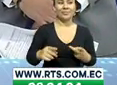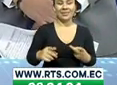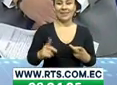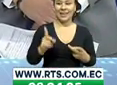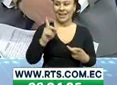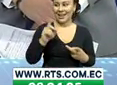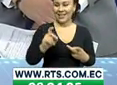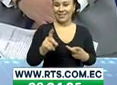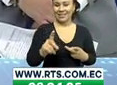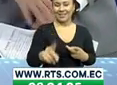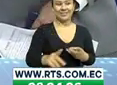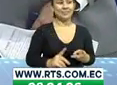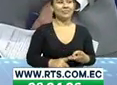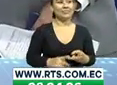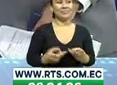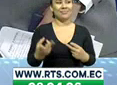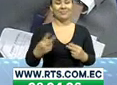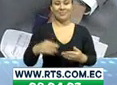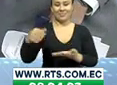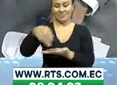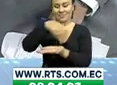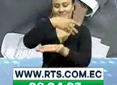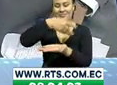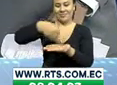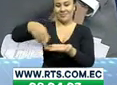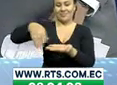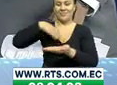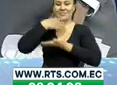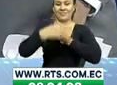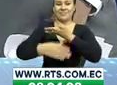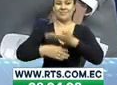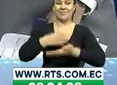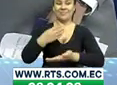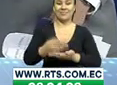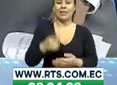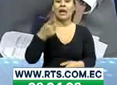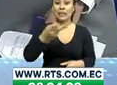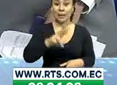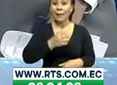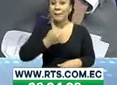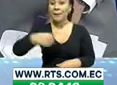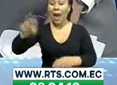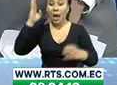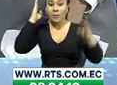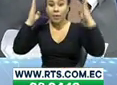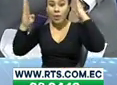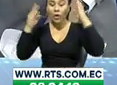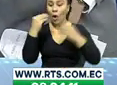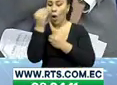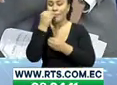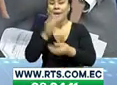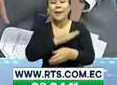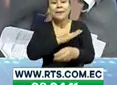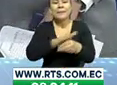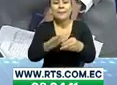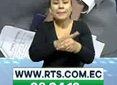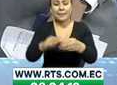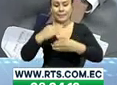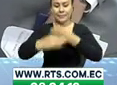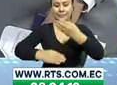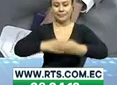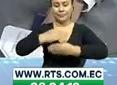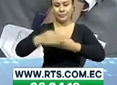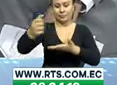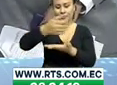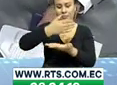Sí. Oiga, y ahí le ponen el bollo y encima, si usted, ¿no? Se va a Babahoyo. Y el bollo encima, tío. ¿El qué? El bollo encima, o sea,